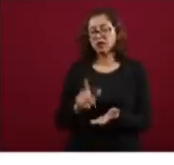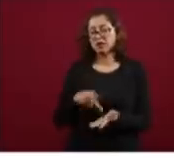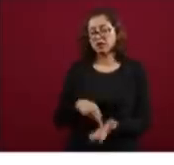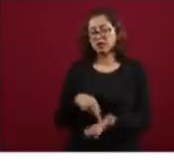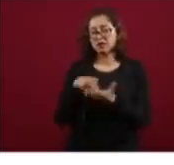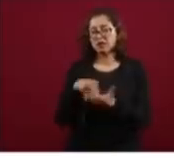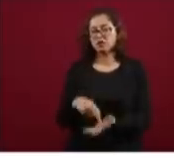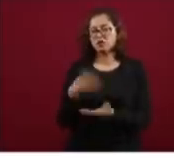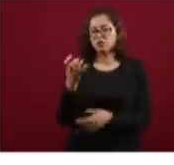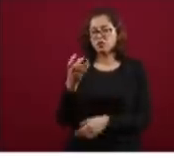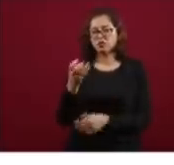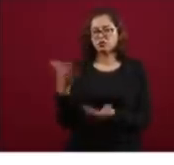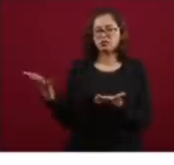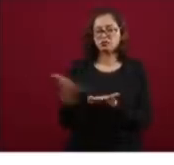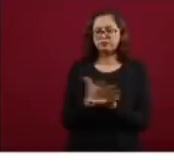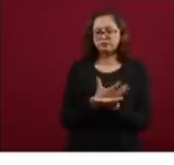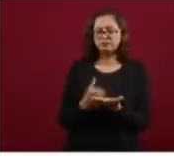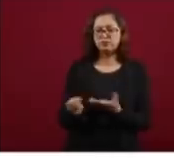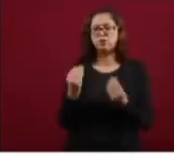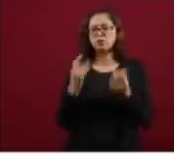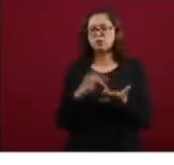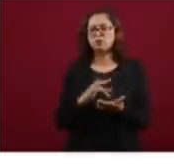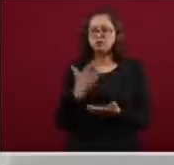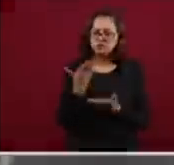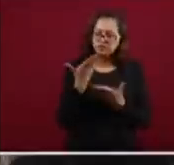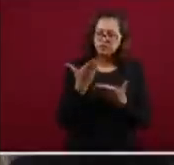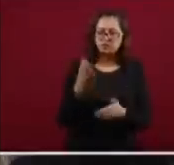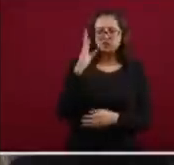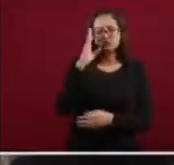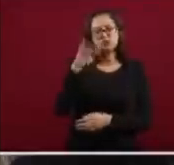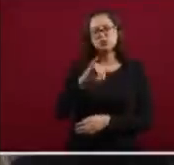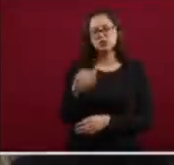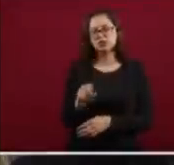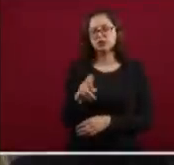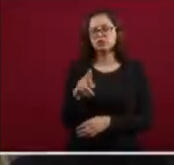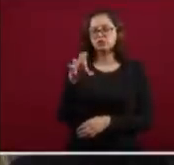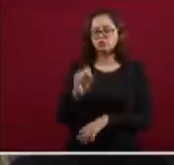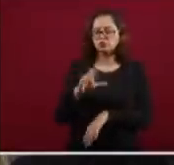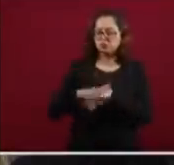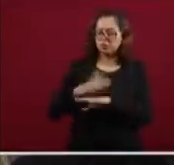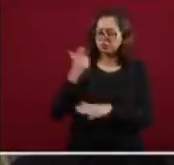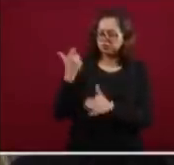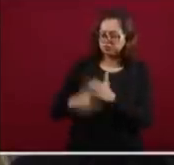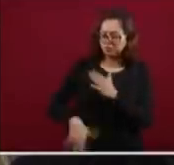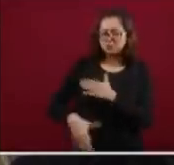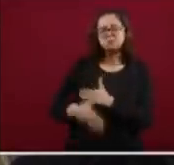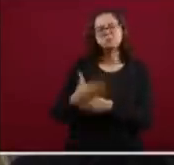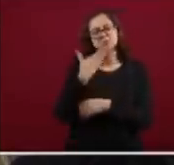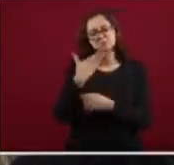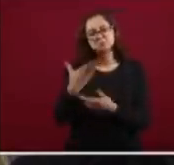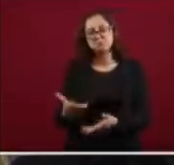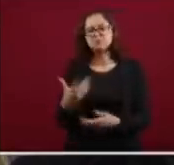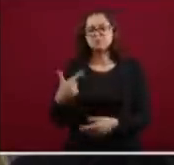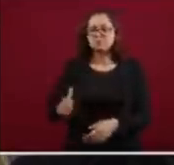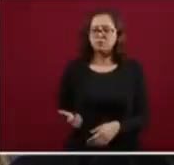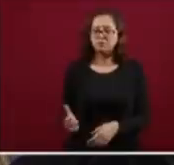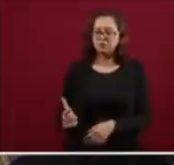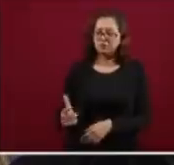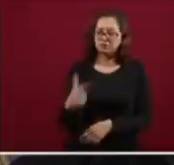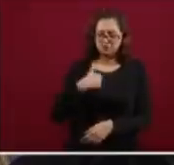centavos de margen agradecemos a don jesús el esfuerzo que hace para los consumidores sobre todo para mis paisanos